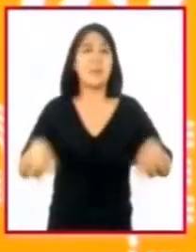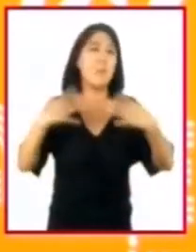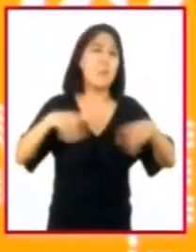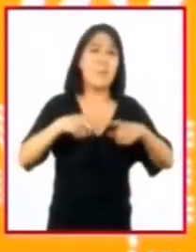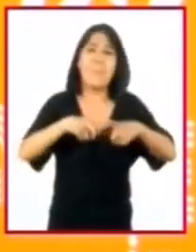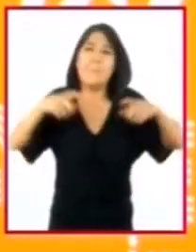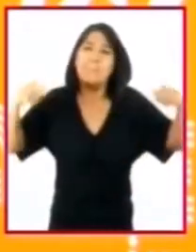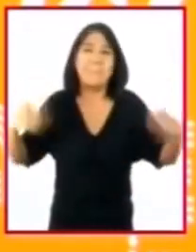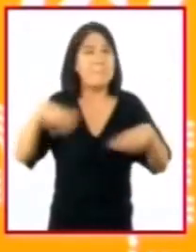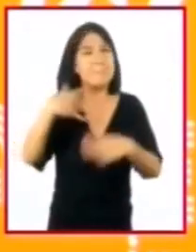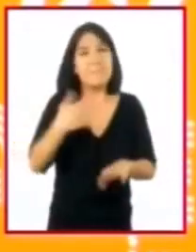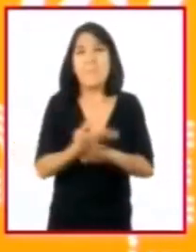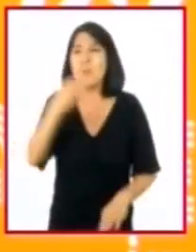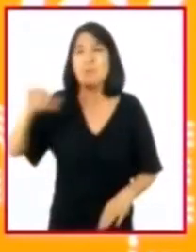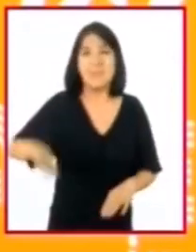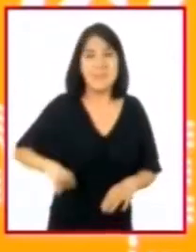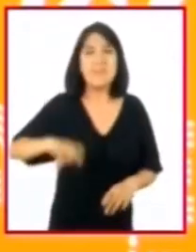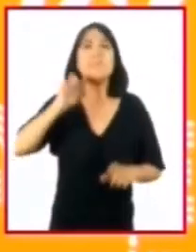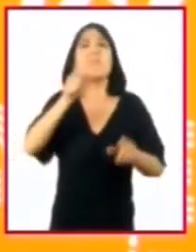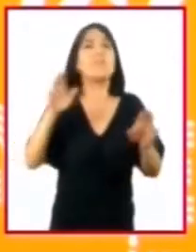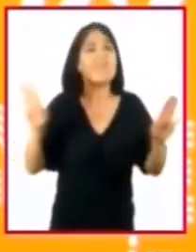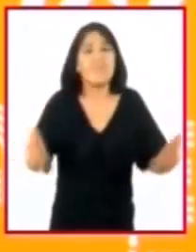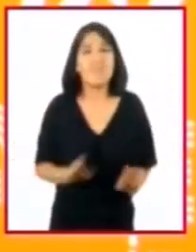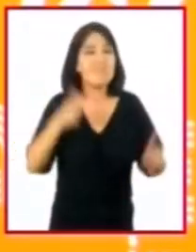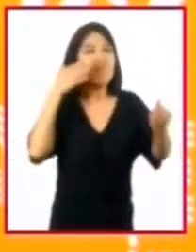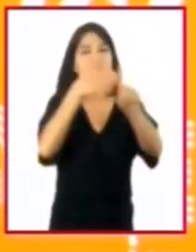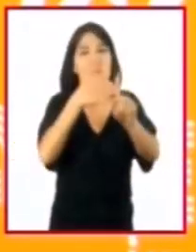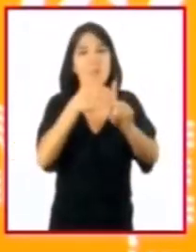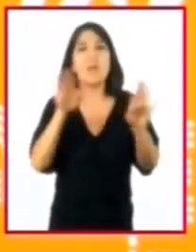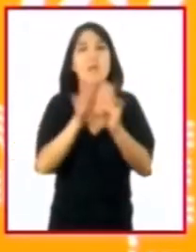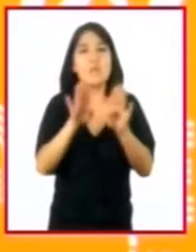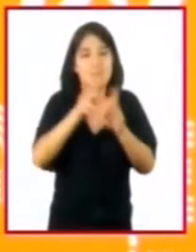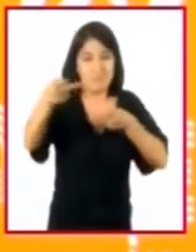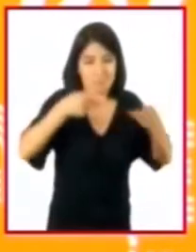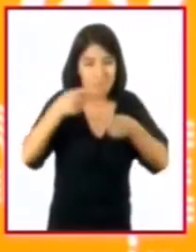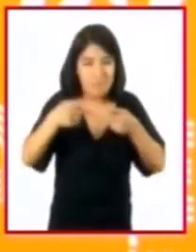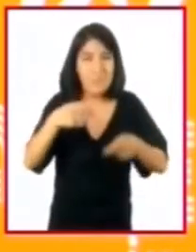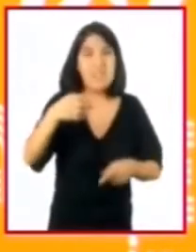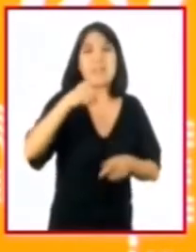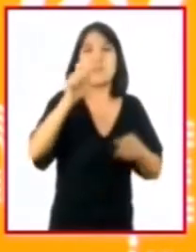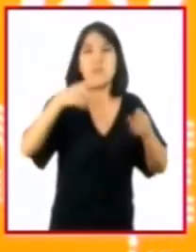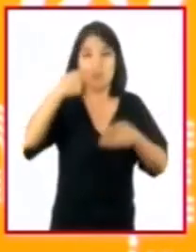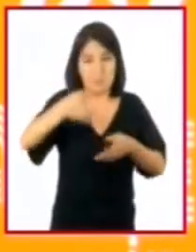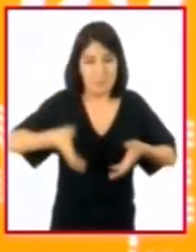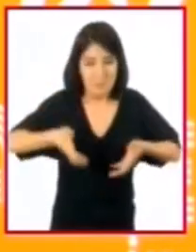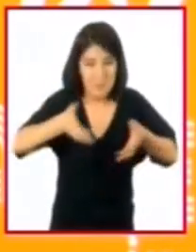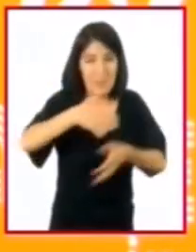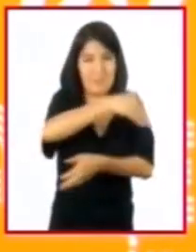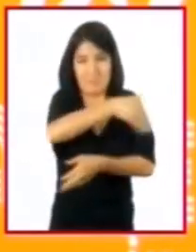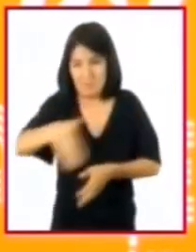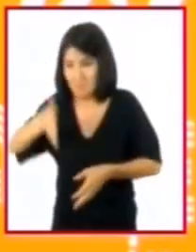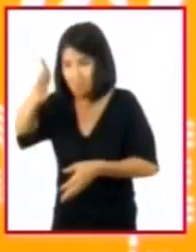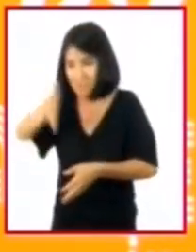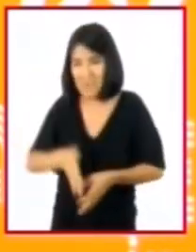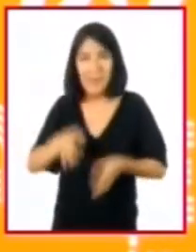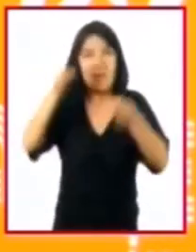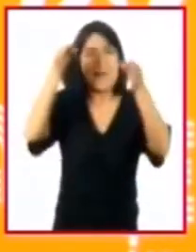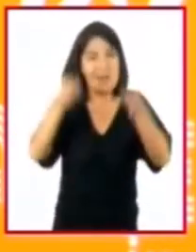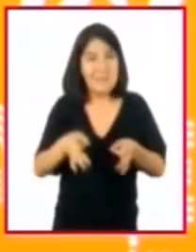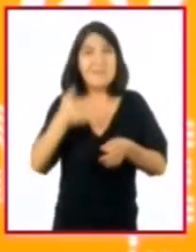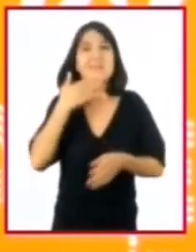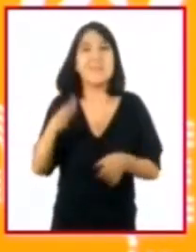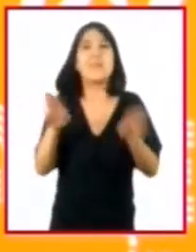ciudades. Se caracterizaban por una planeación precisa de sus calles y avenidas, de las zonas habitacionales, de los